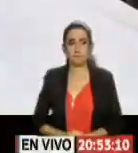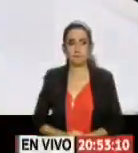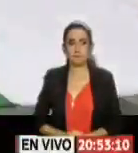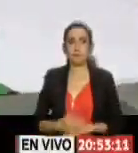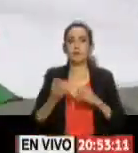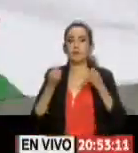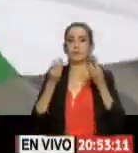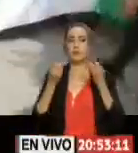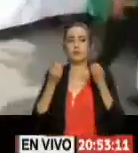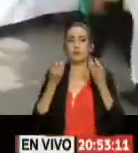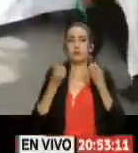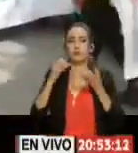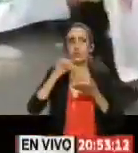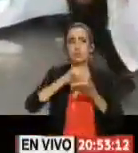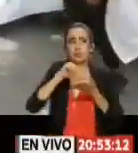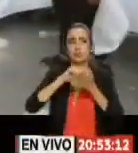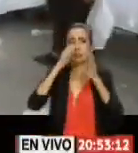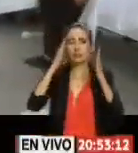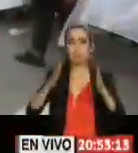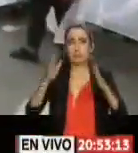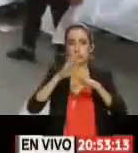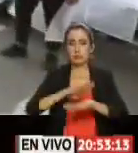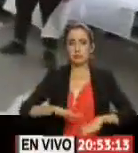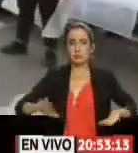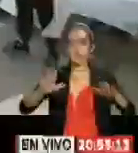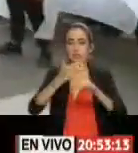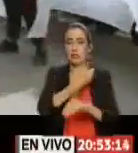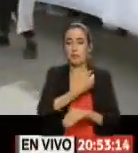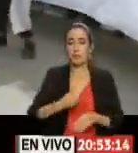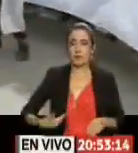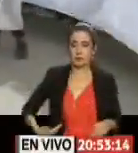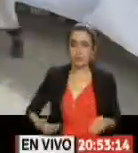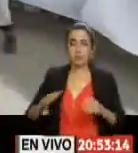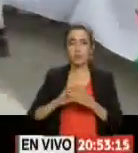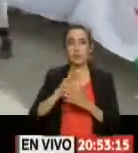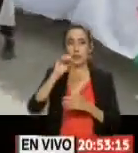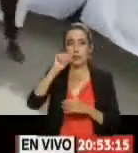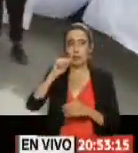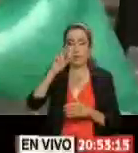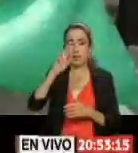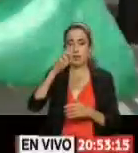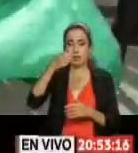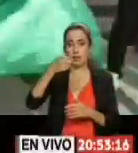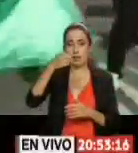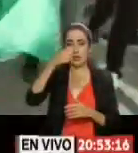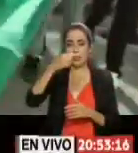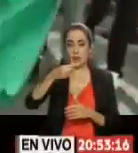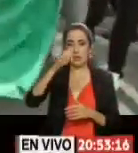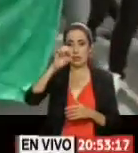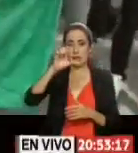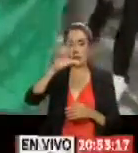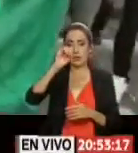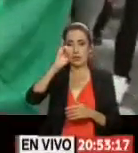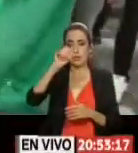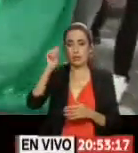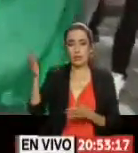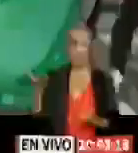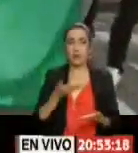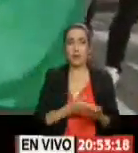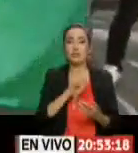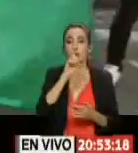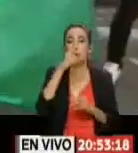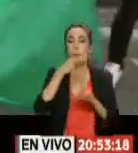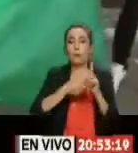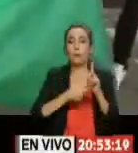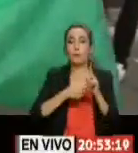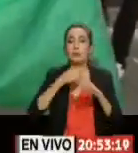Decenas de estudiantes protestaron este martes contra el presidente de Argelia. El pasado 21 de marzo, el país africano cumplió un mes de protestas